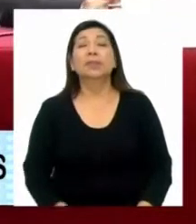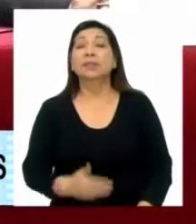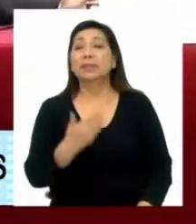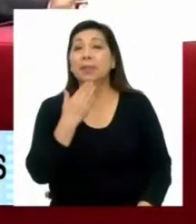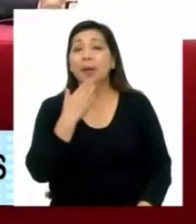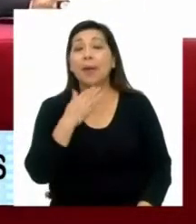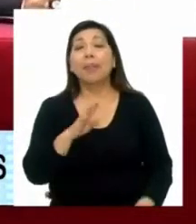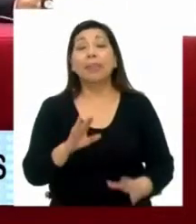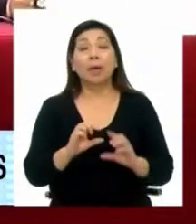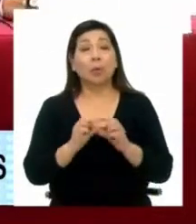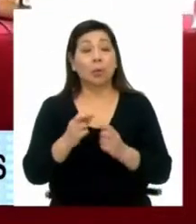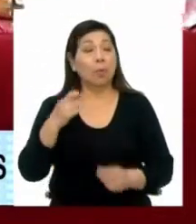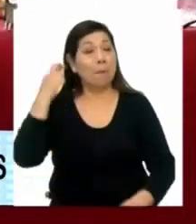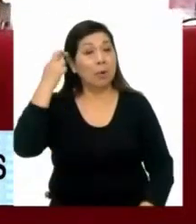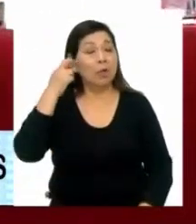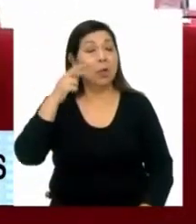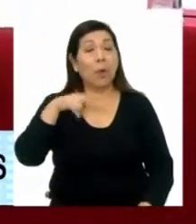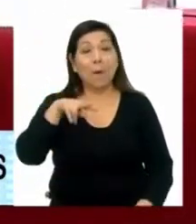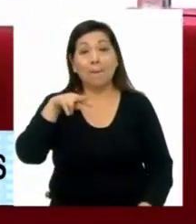Bayona, de Perú 21.